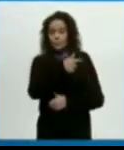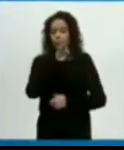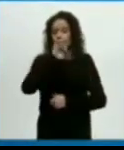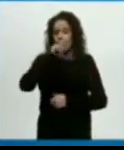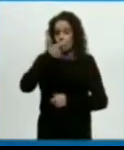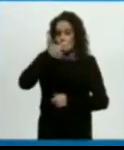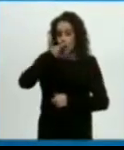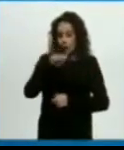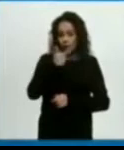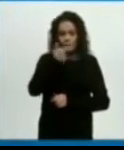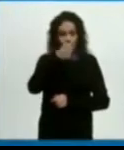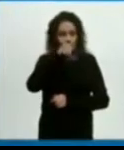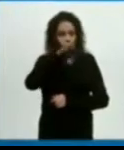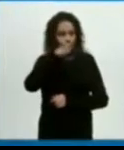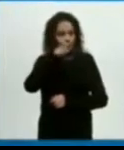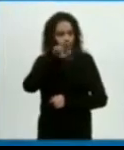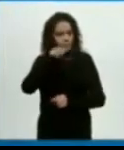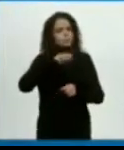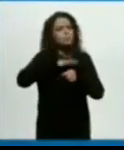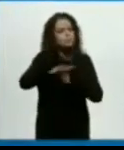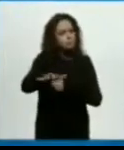geométricas?